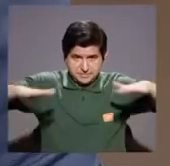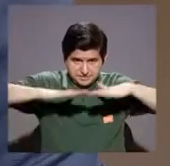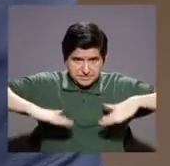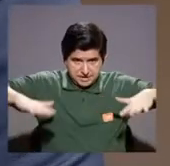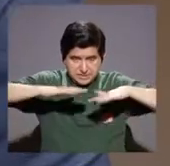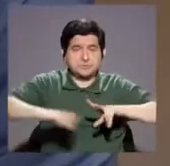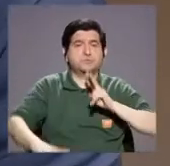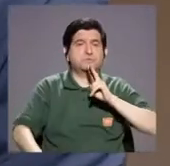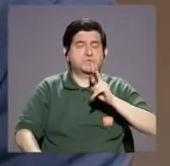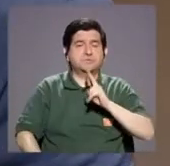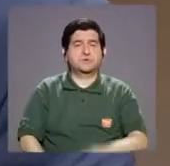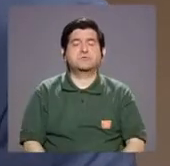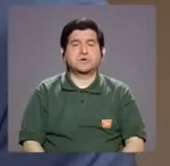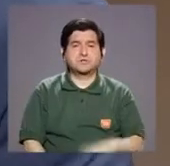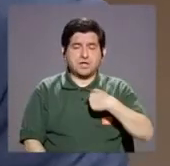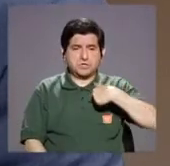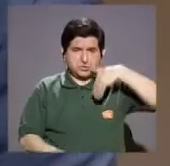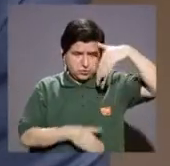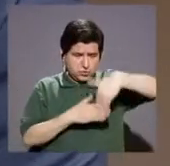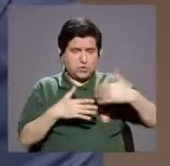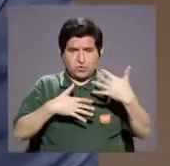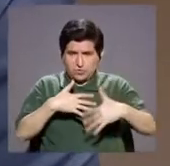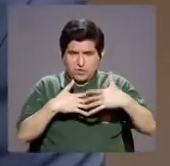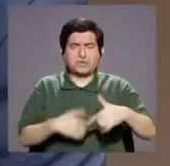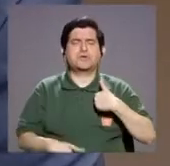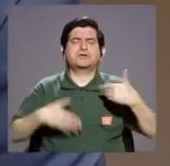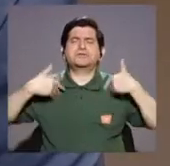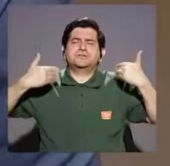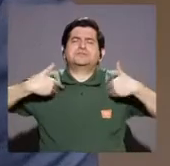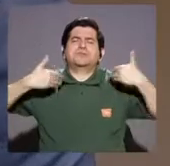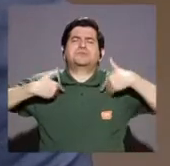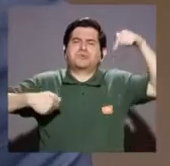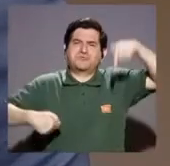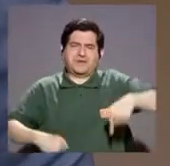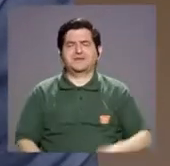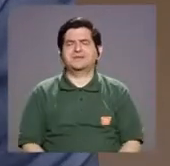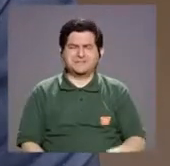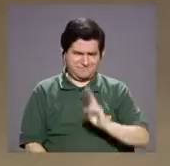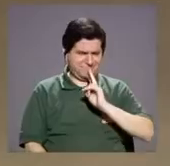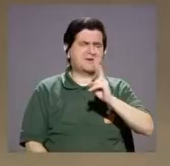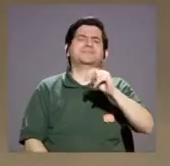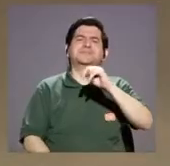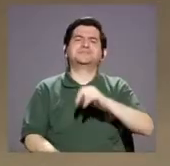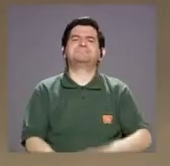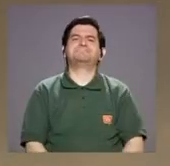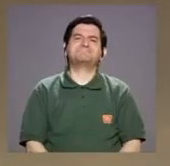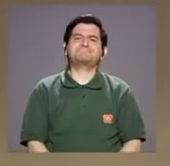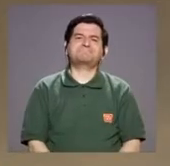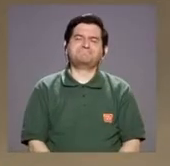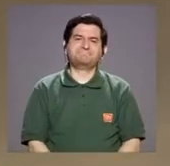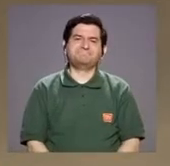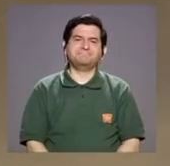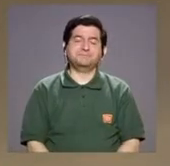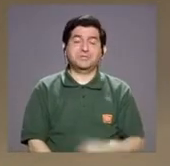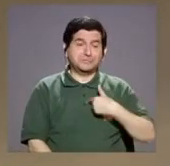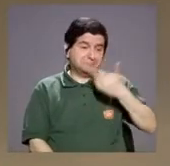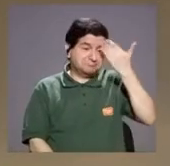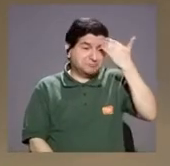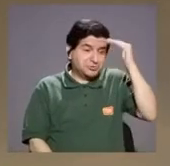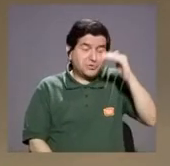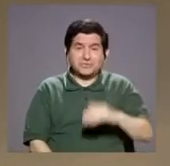verdaderamente llevo en la sangre y me encanta soy muy feliz aquí abajo muy muy feliz de verdad y yo no sé si